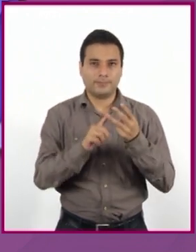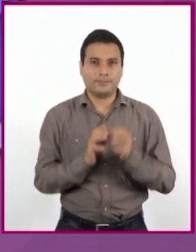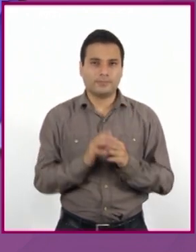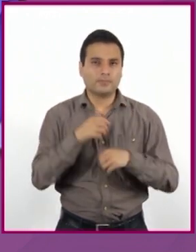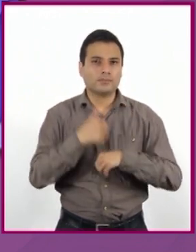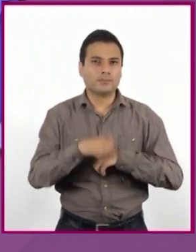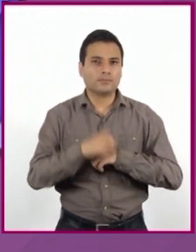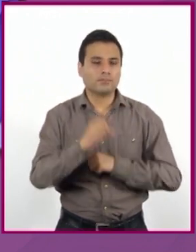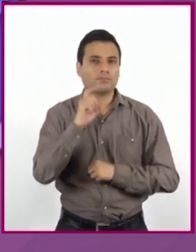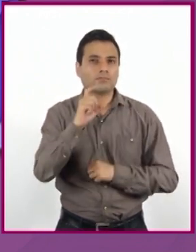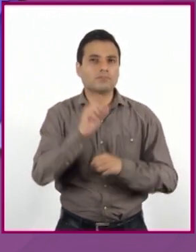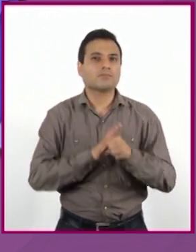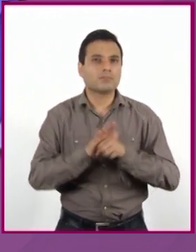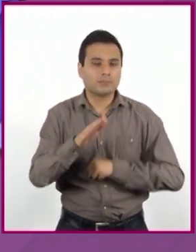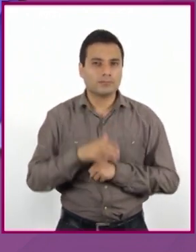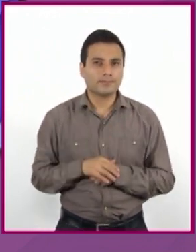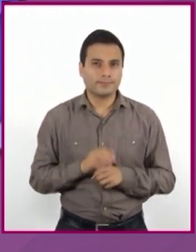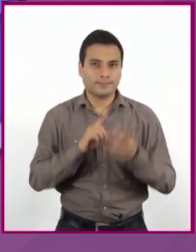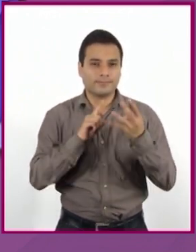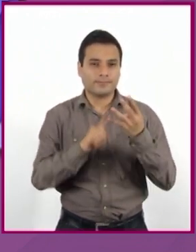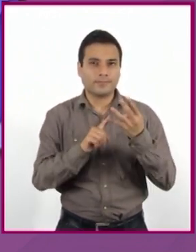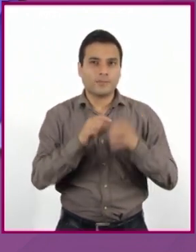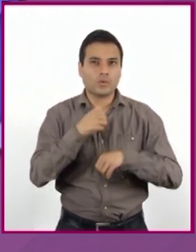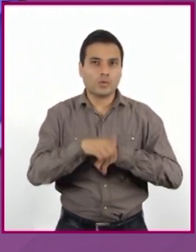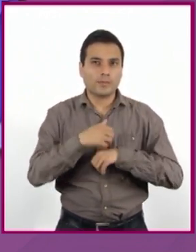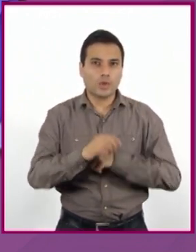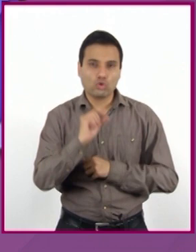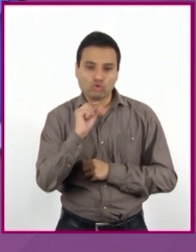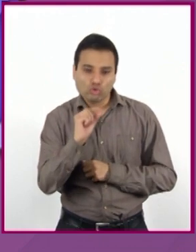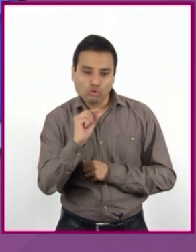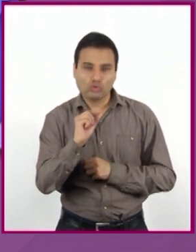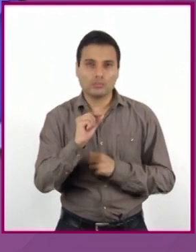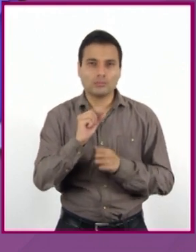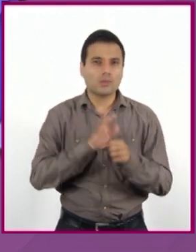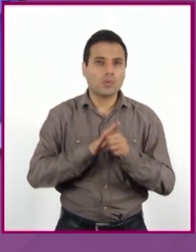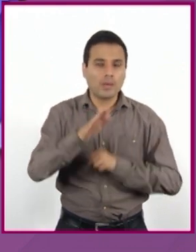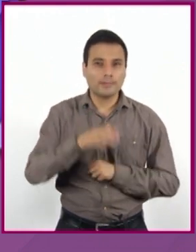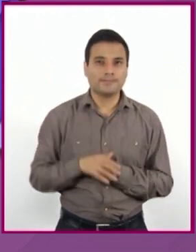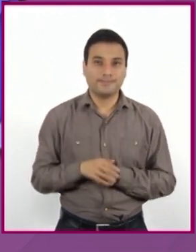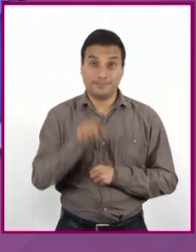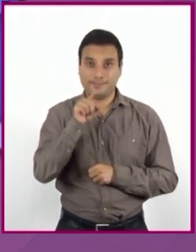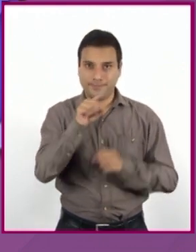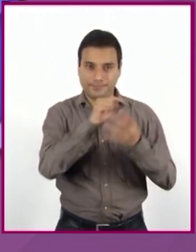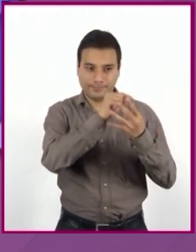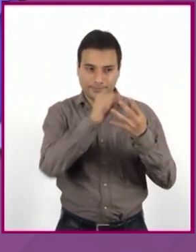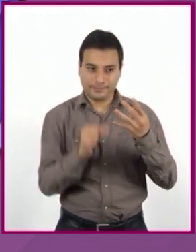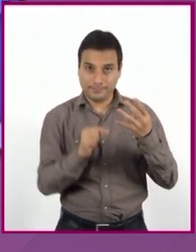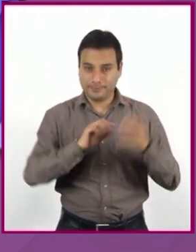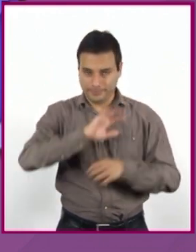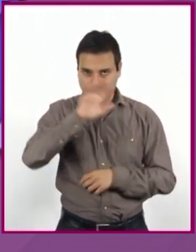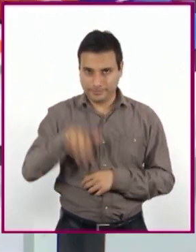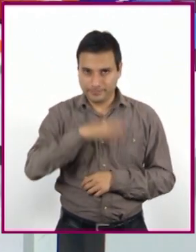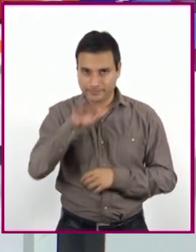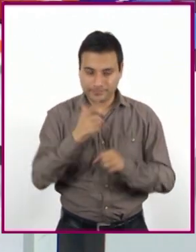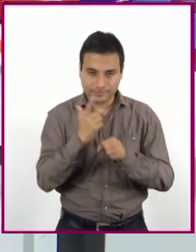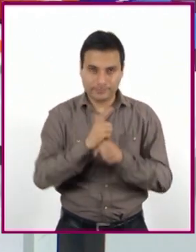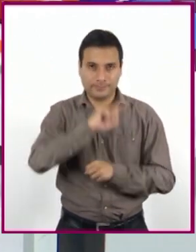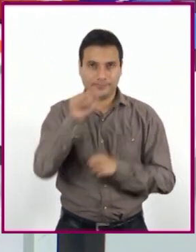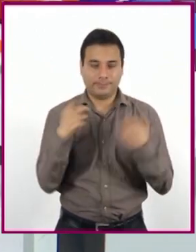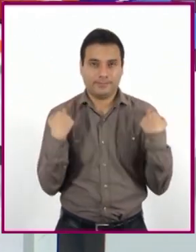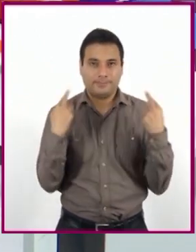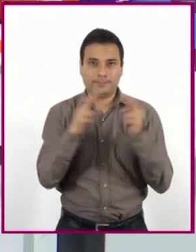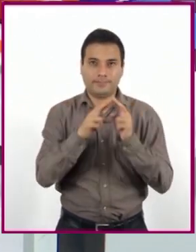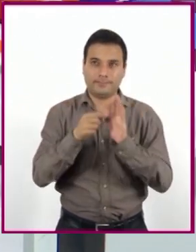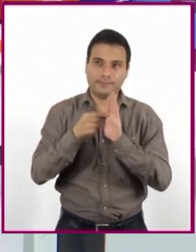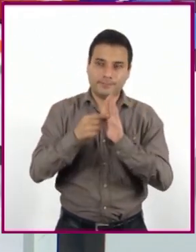coeficiente. Inciso D, el subíndice. Recuerden compartir sus resultados con su maestra o maestro. Háganlo